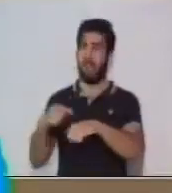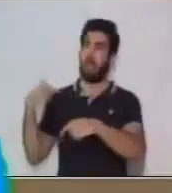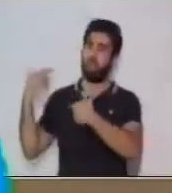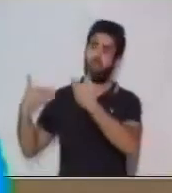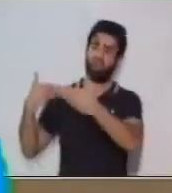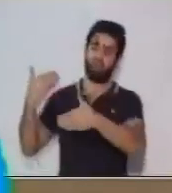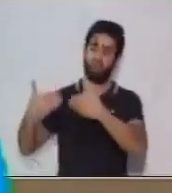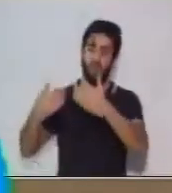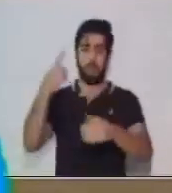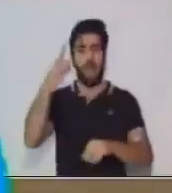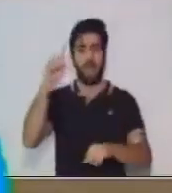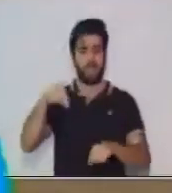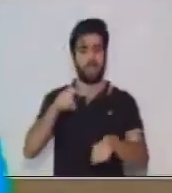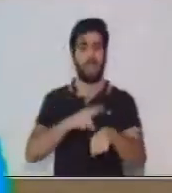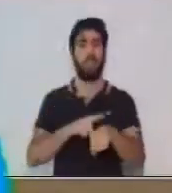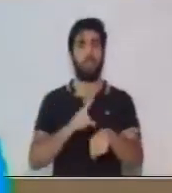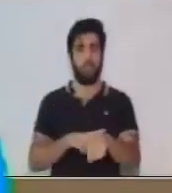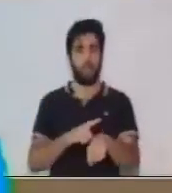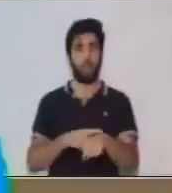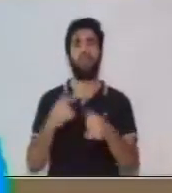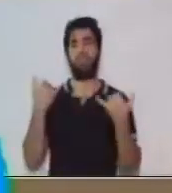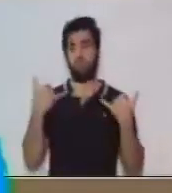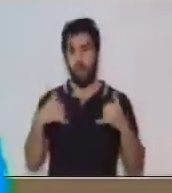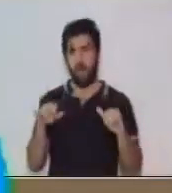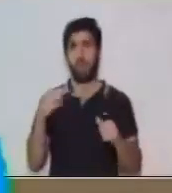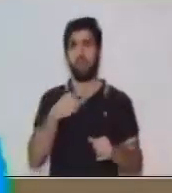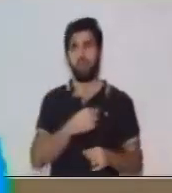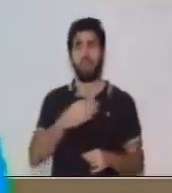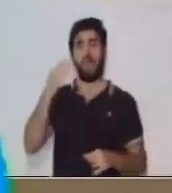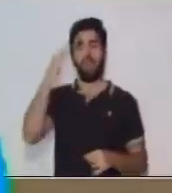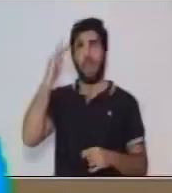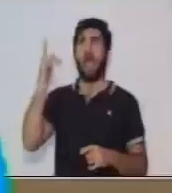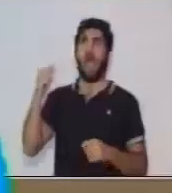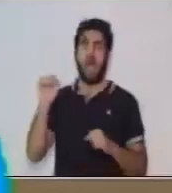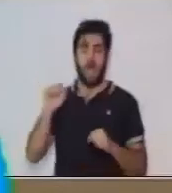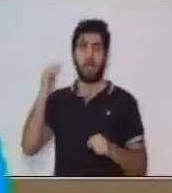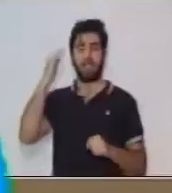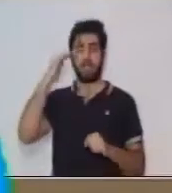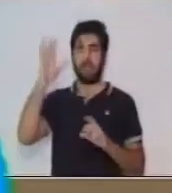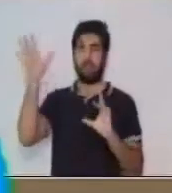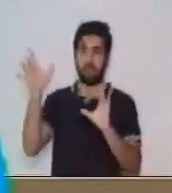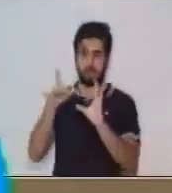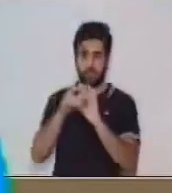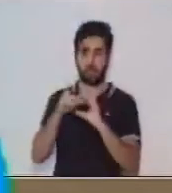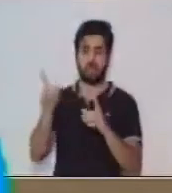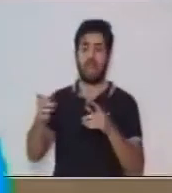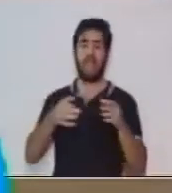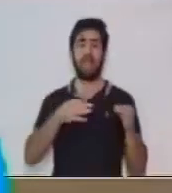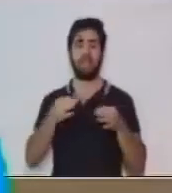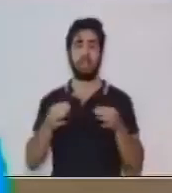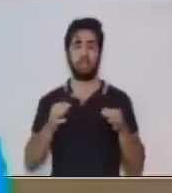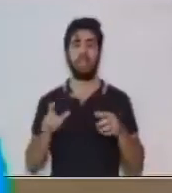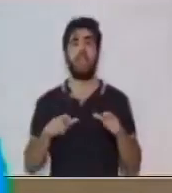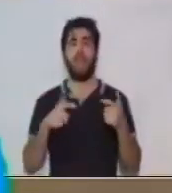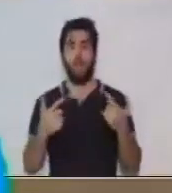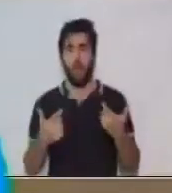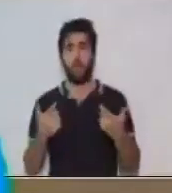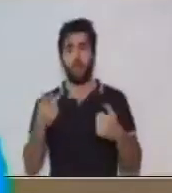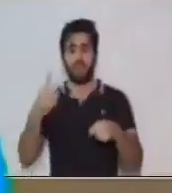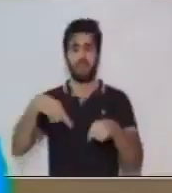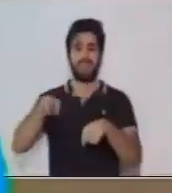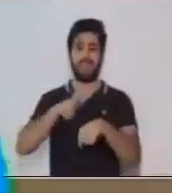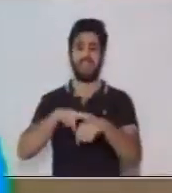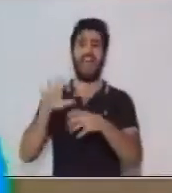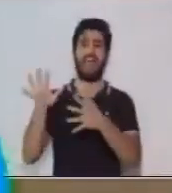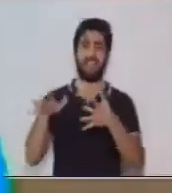para este momento y que todavía nos sirve como antecedente histórico. Explica causas de fenómenos y ante todo, estos sí